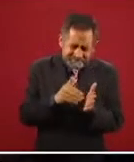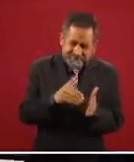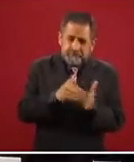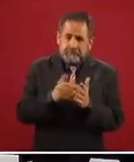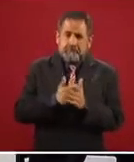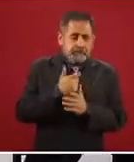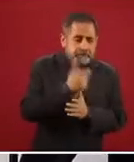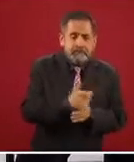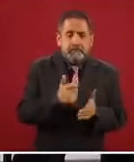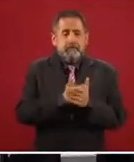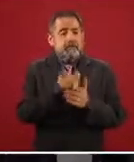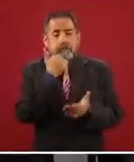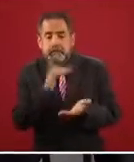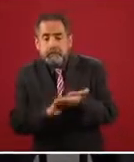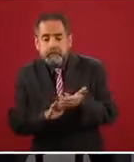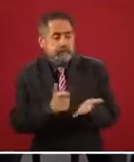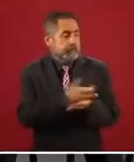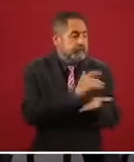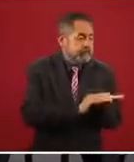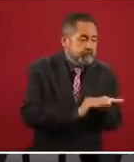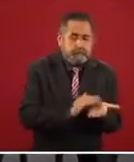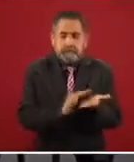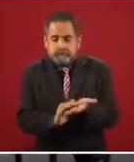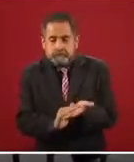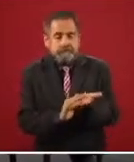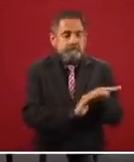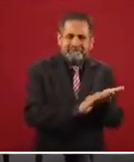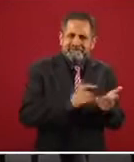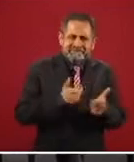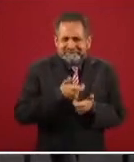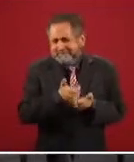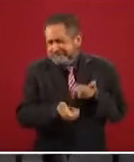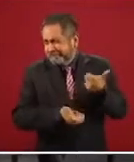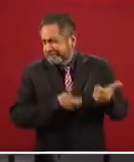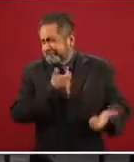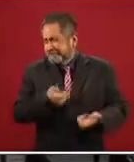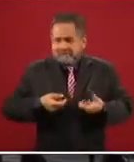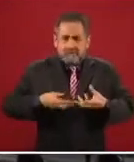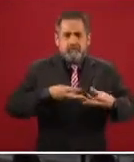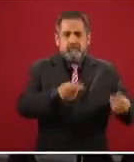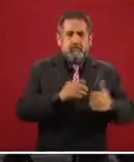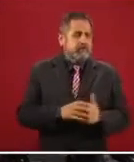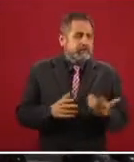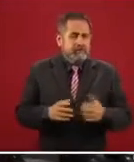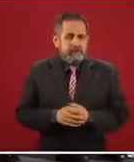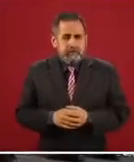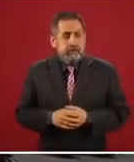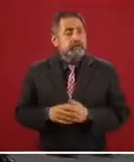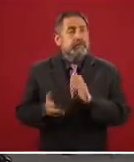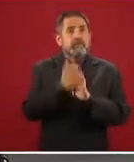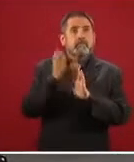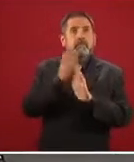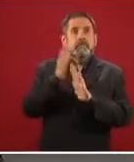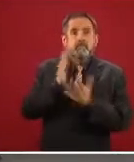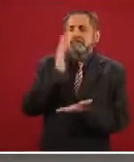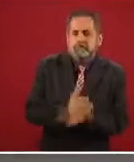en pagos de indemnización y paraban la obra por qué